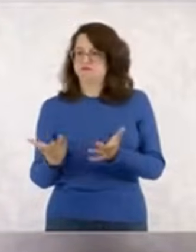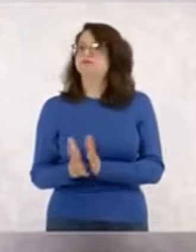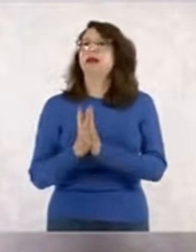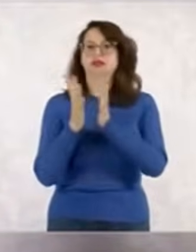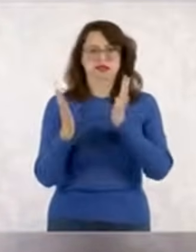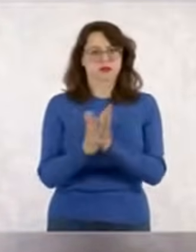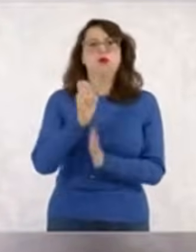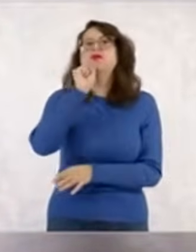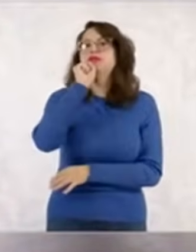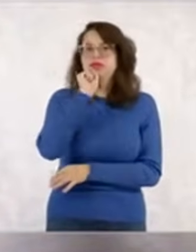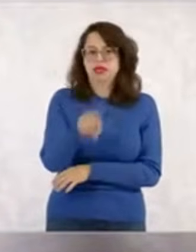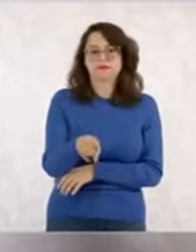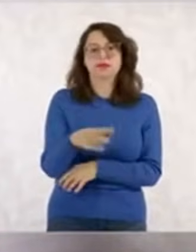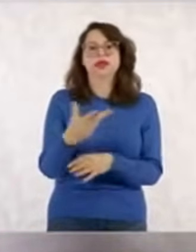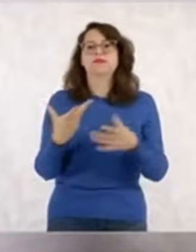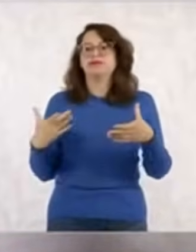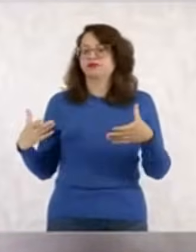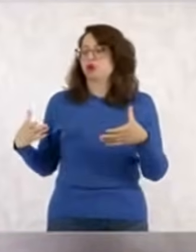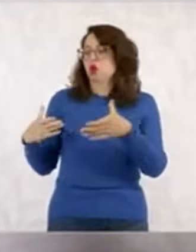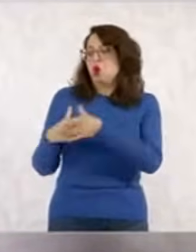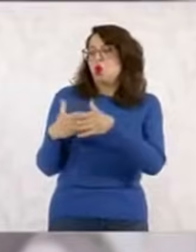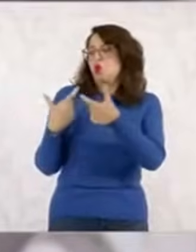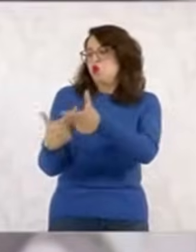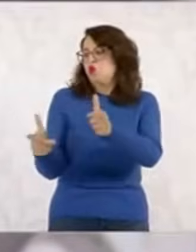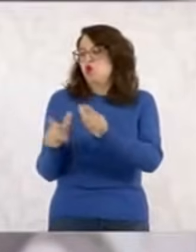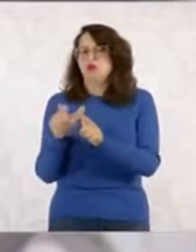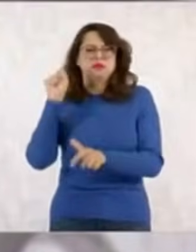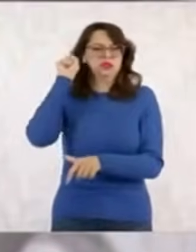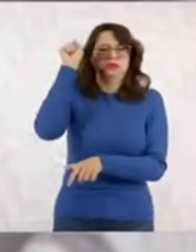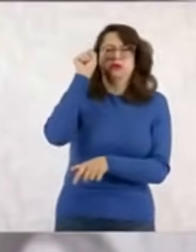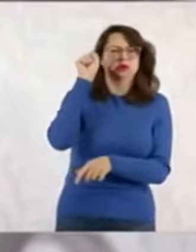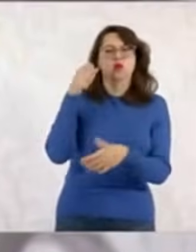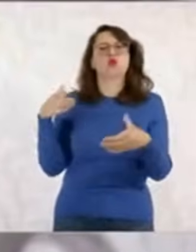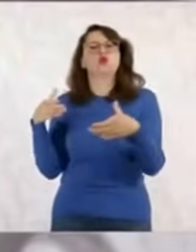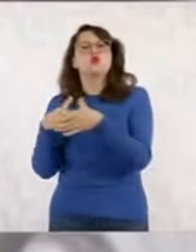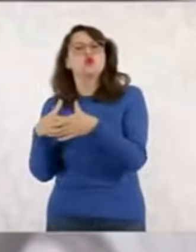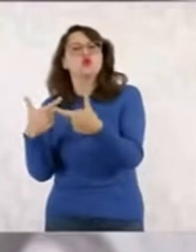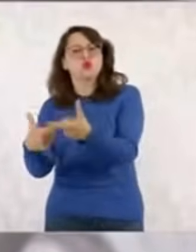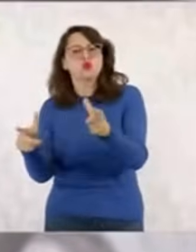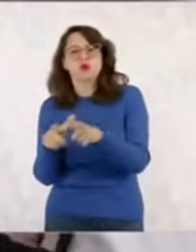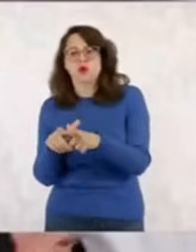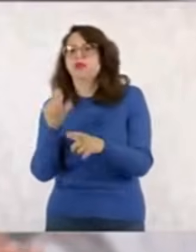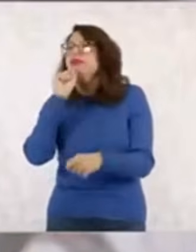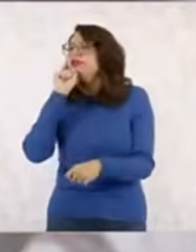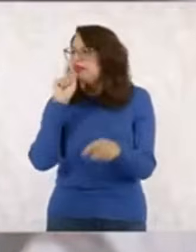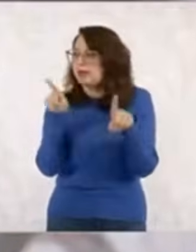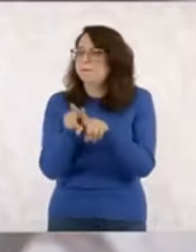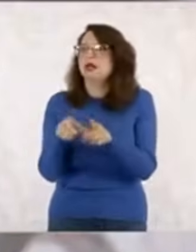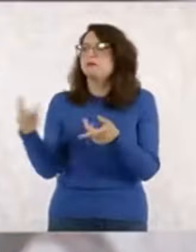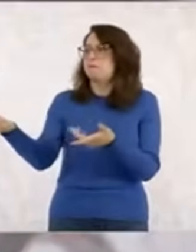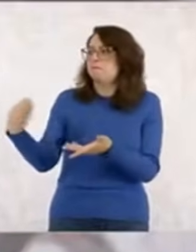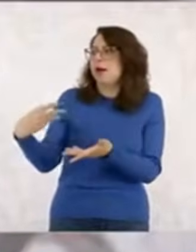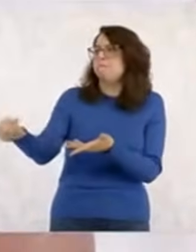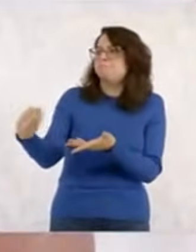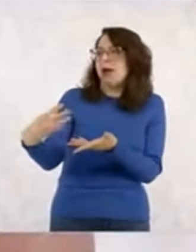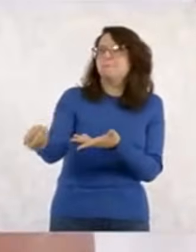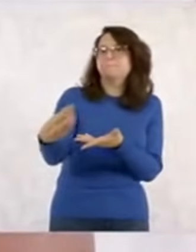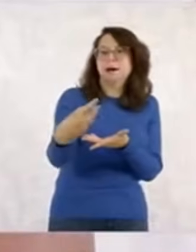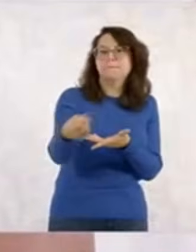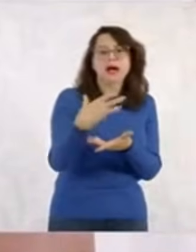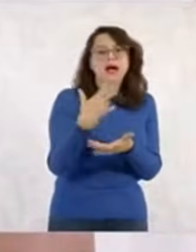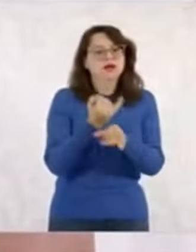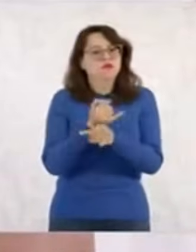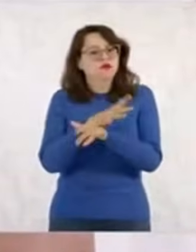también recepción de colectivos, se escuchó también esas voces, entonces pues fue, digamos, una visión en ese